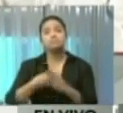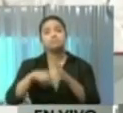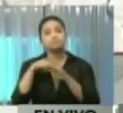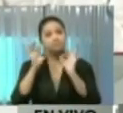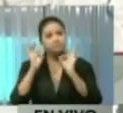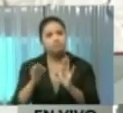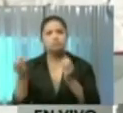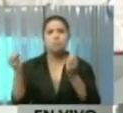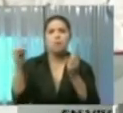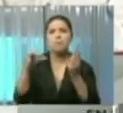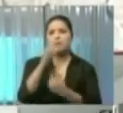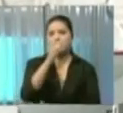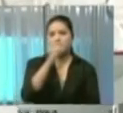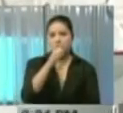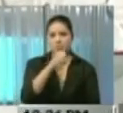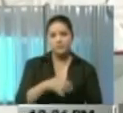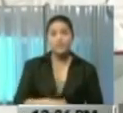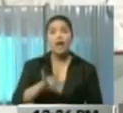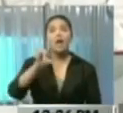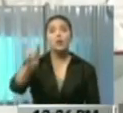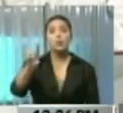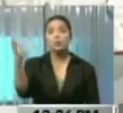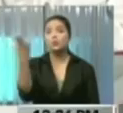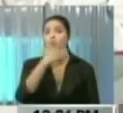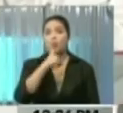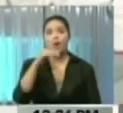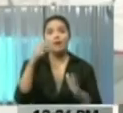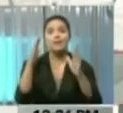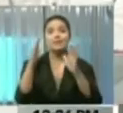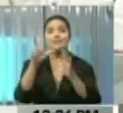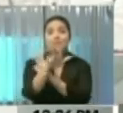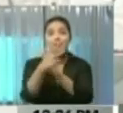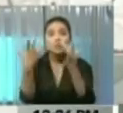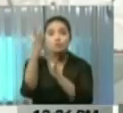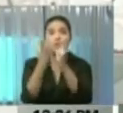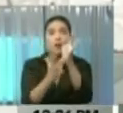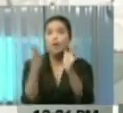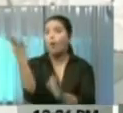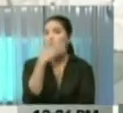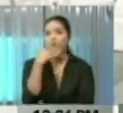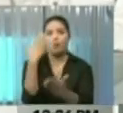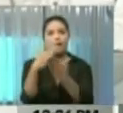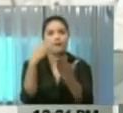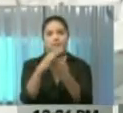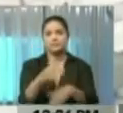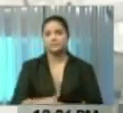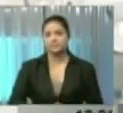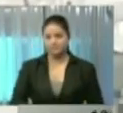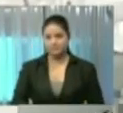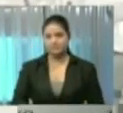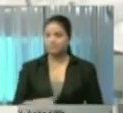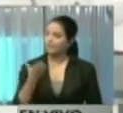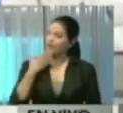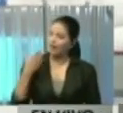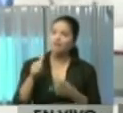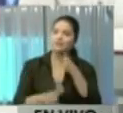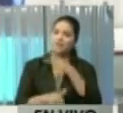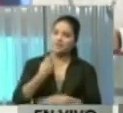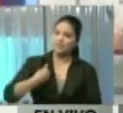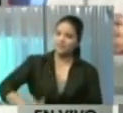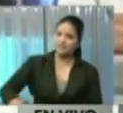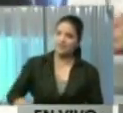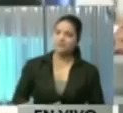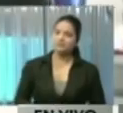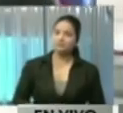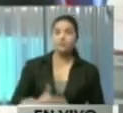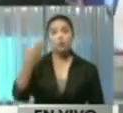y complemente la información de que este día lunes, 18 de abril, no hay actividades escolares. Bueno, muchas gracias, vicepresidente.